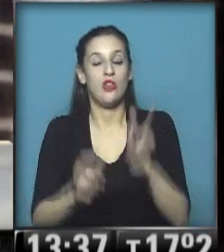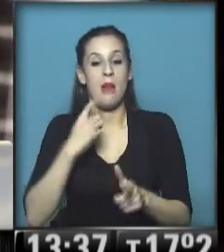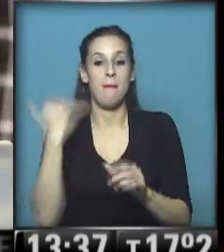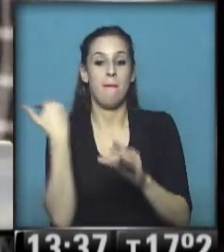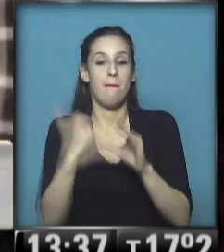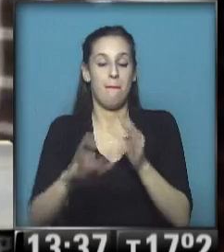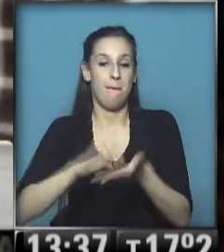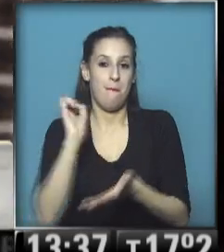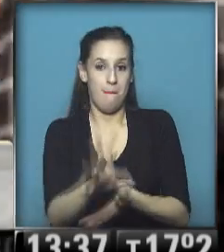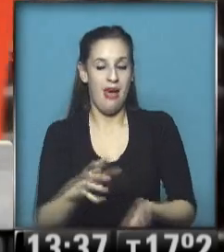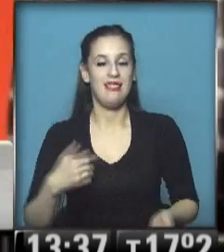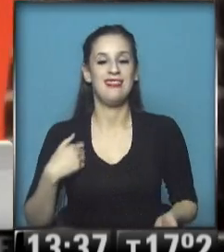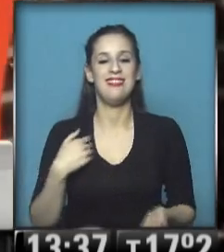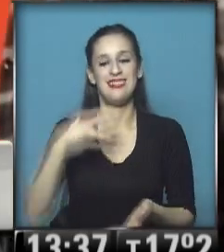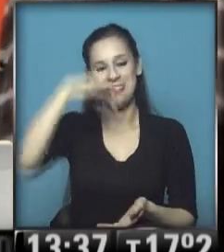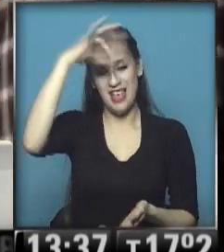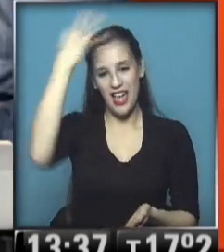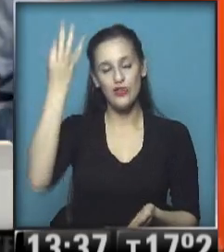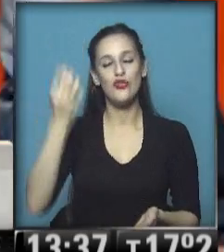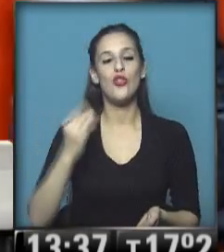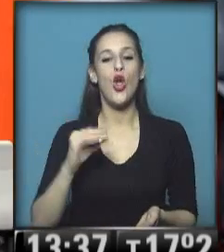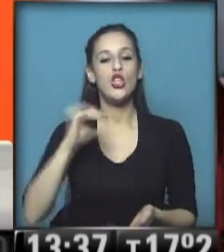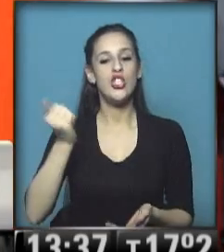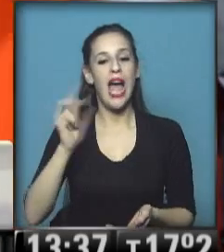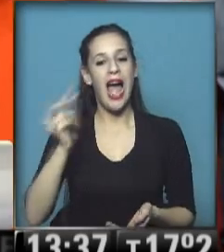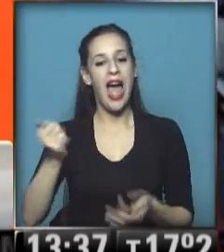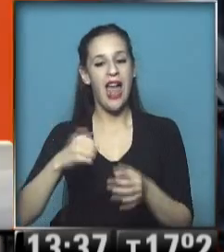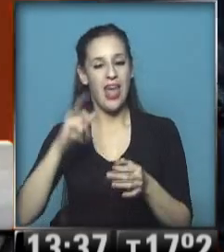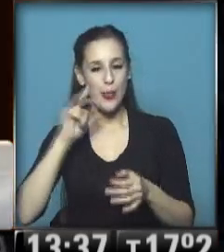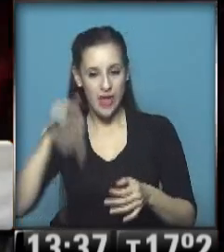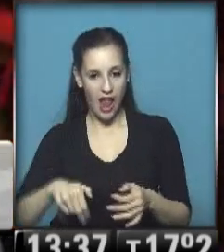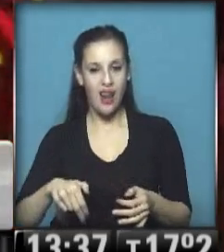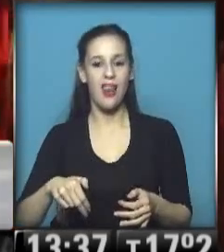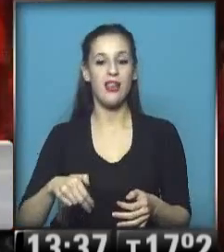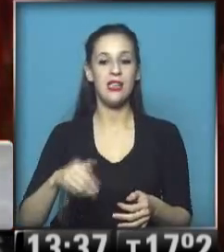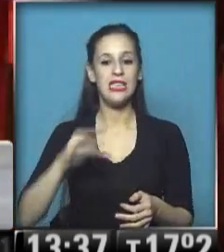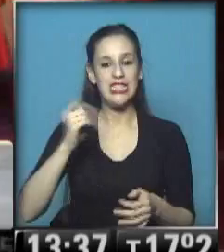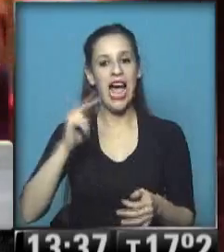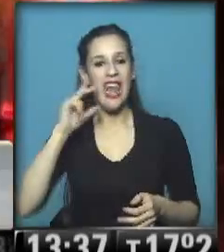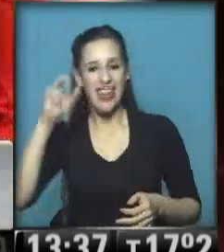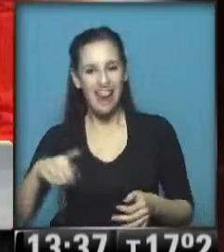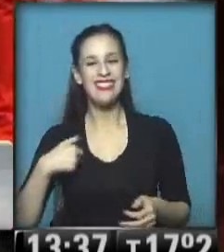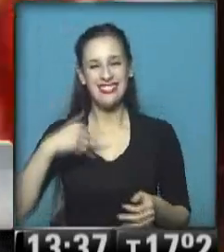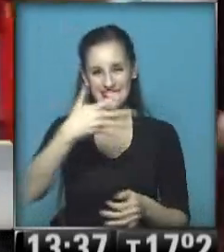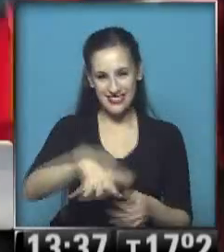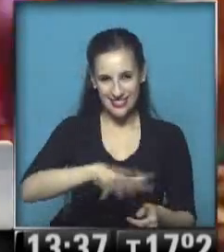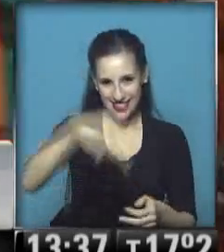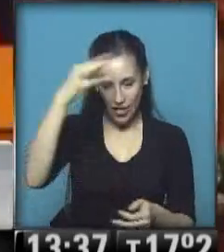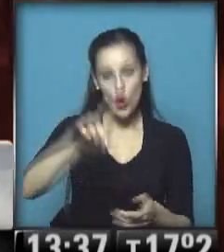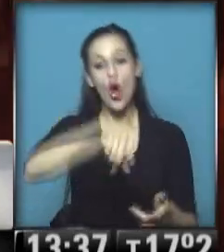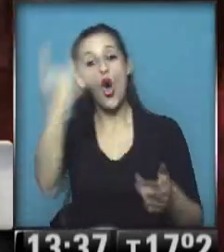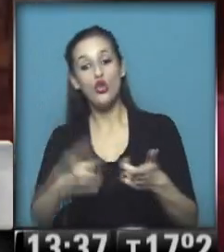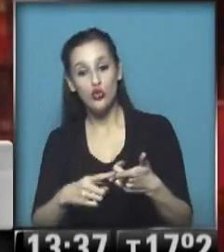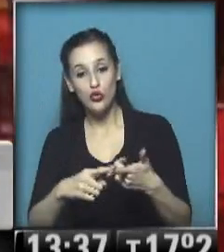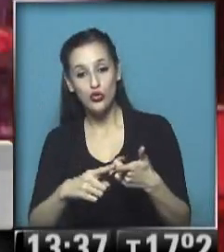¿Dónde es esto? En el Teatro Chacarerian, y lo tenés todos los días durante las vacaciones de invierno. Propuesta 2, Wi-Fi